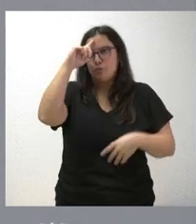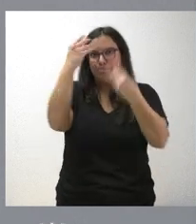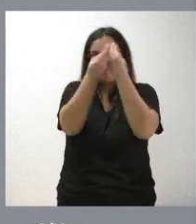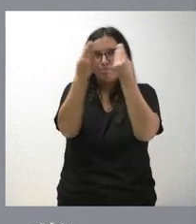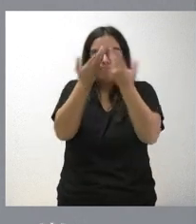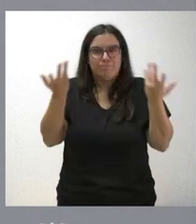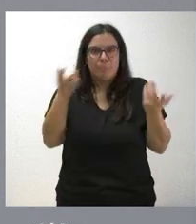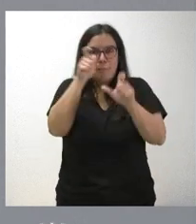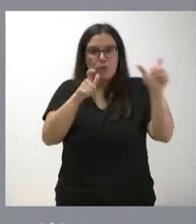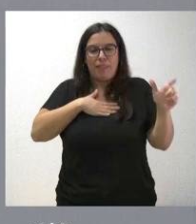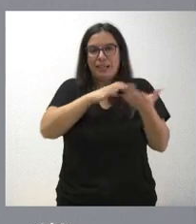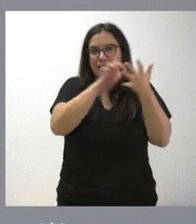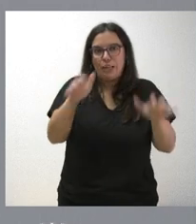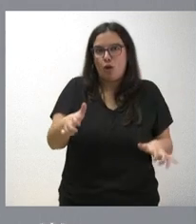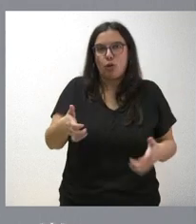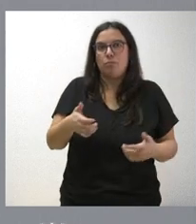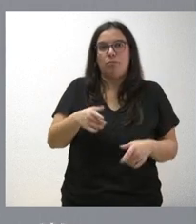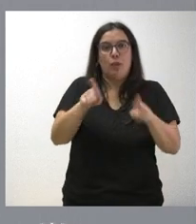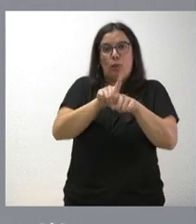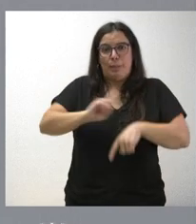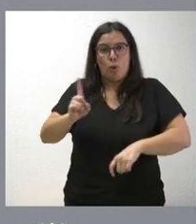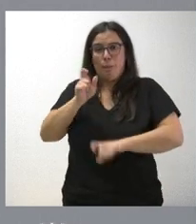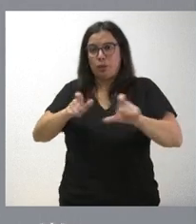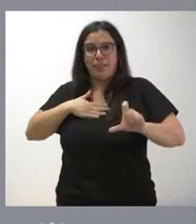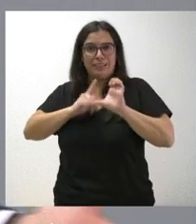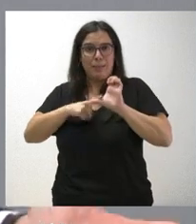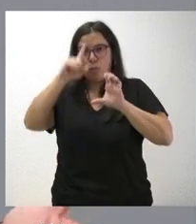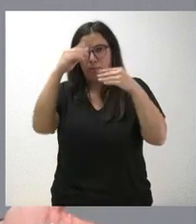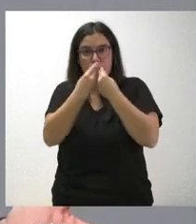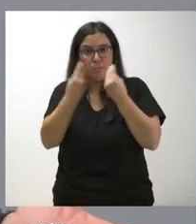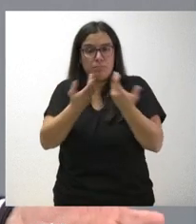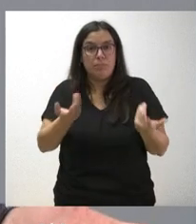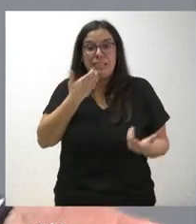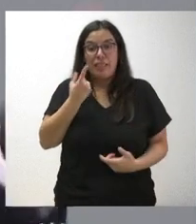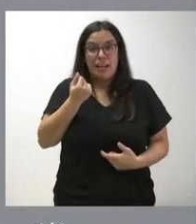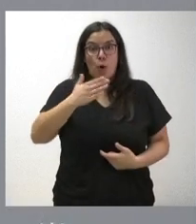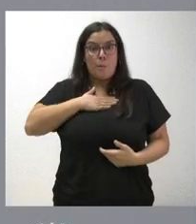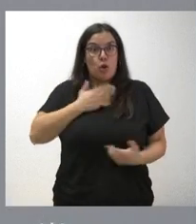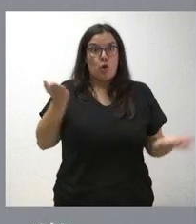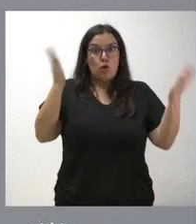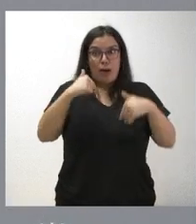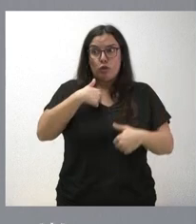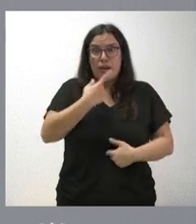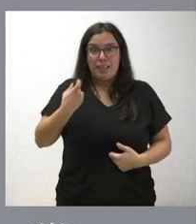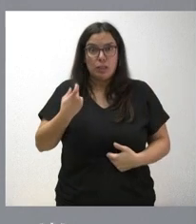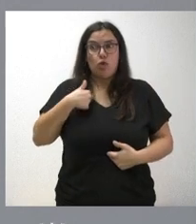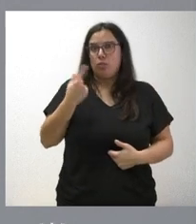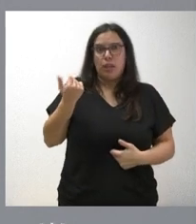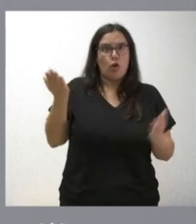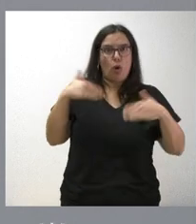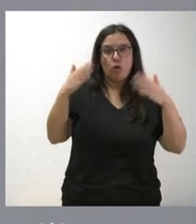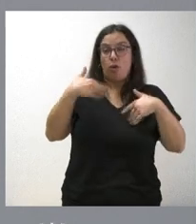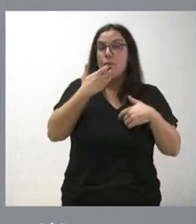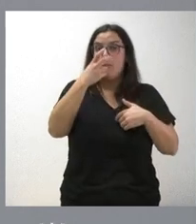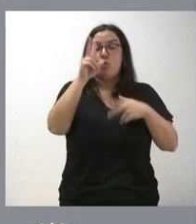Castellanos leoneses como tampoco lo entienden los extremeños que no habiendo dinero para lo que nosotros queremos el soterramiento es un